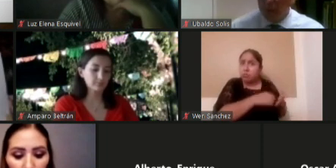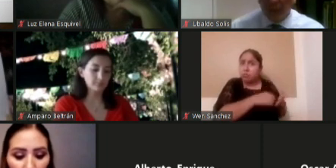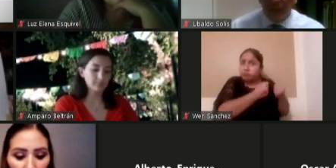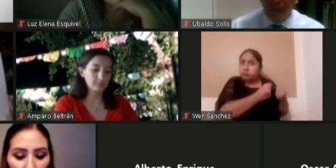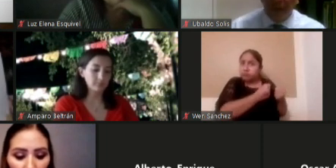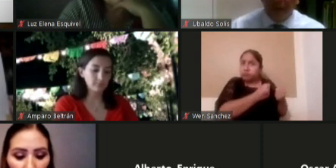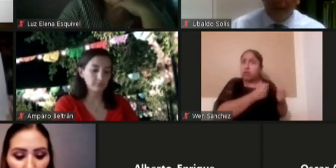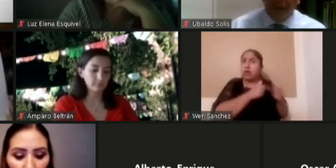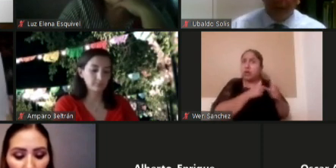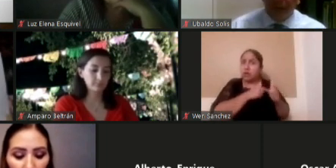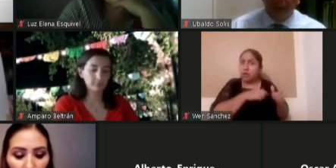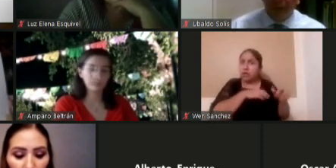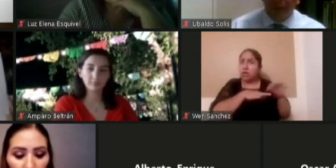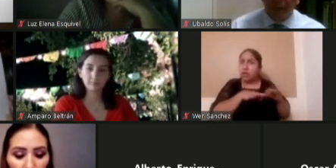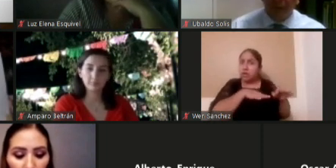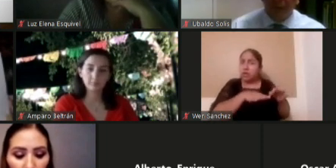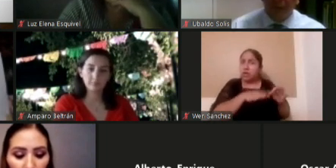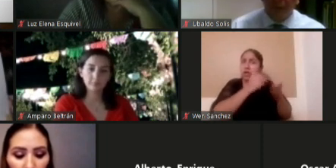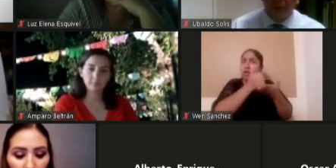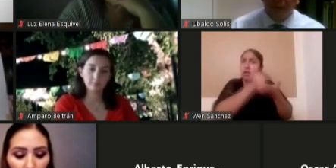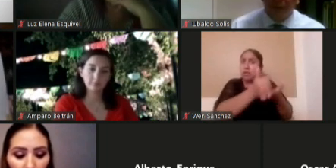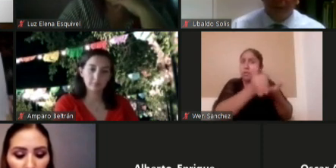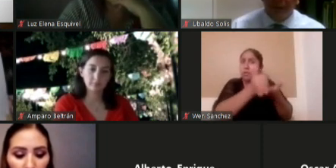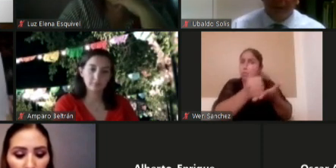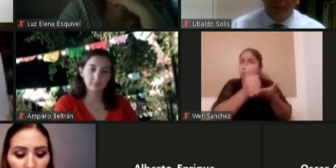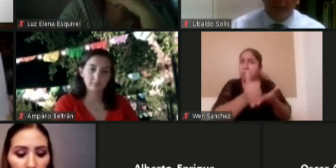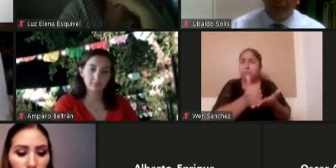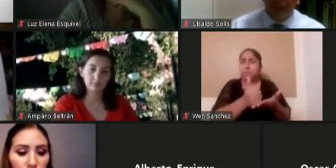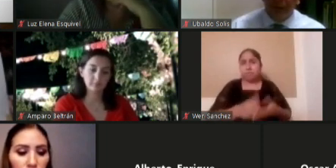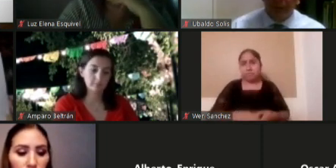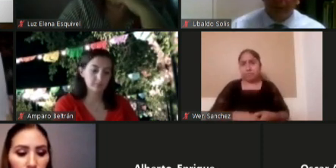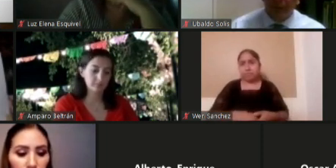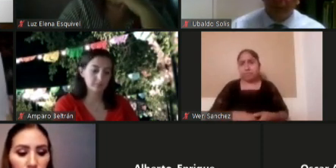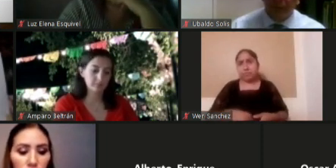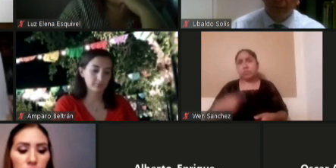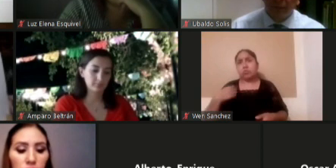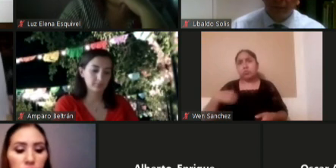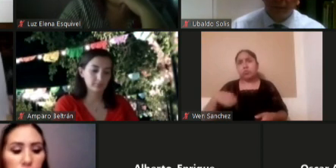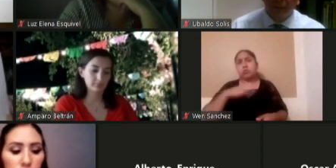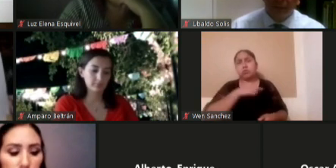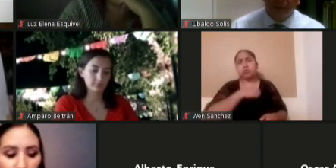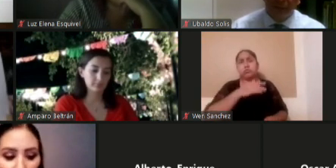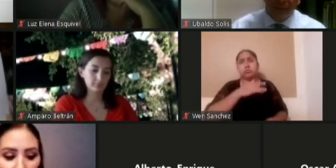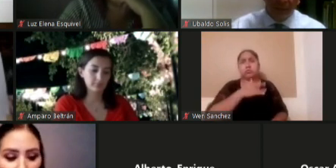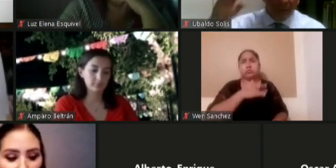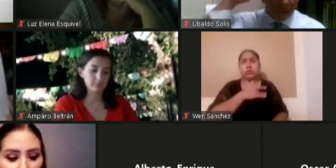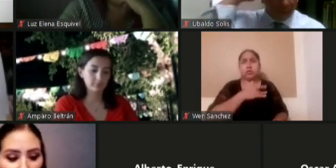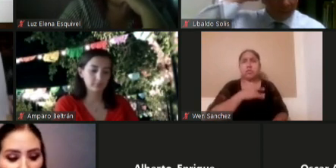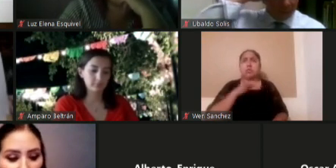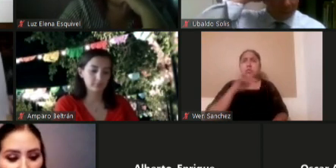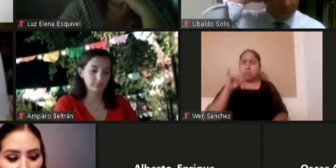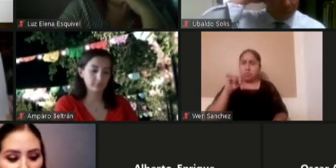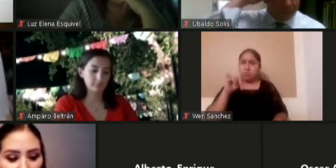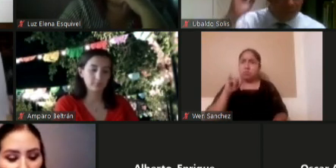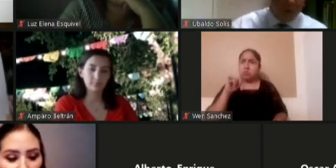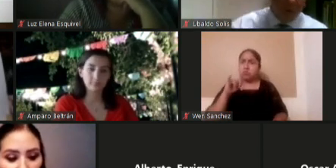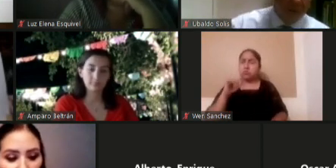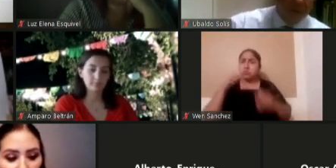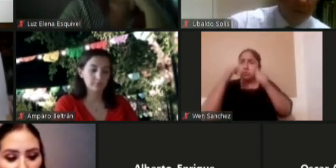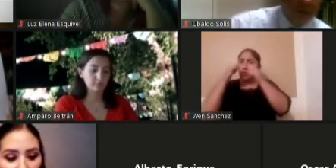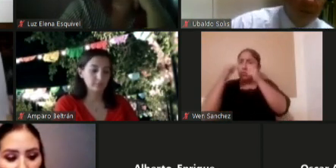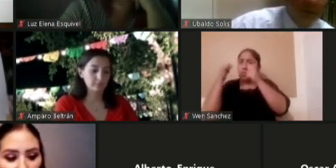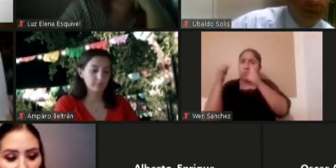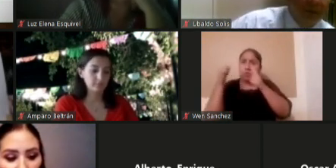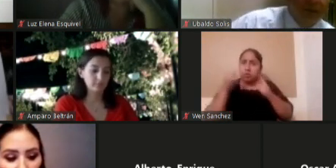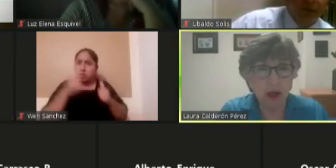creada. Creemos que nuestro manifiesto ha sido escuchado. El día de hoy y en este momento, señoras y